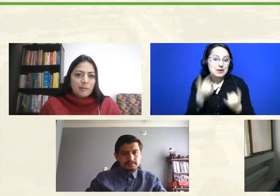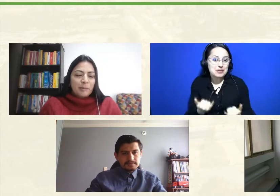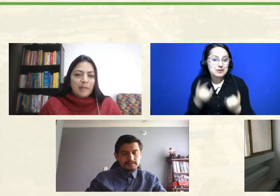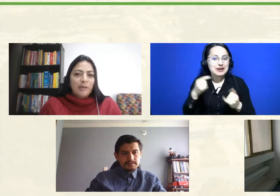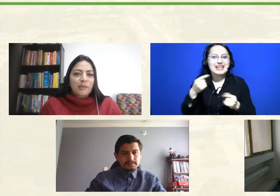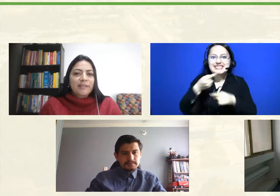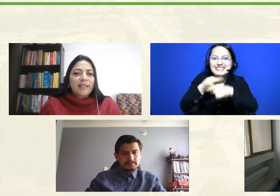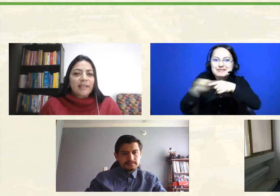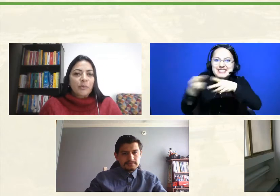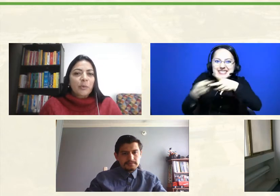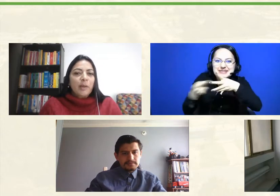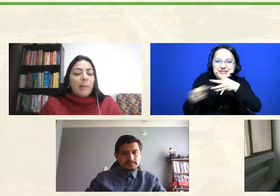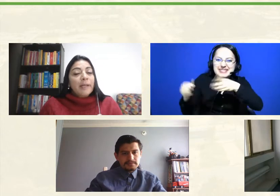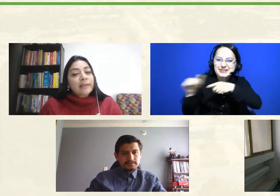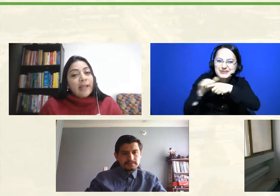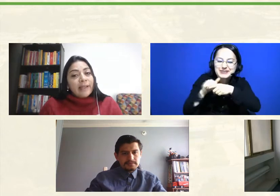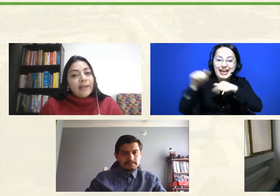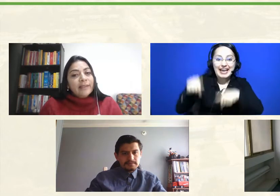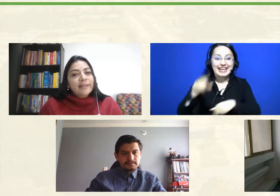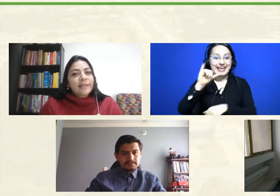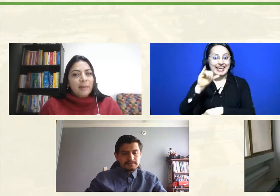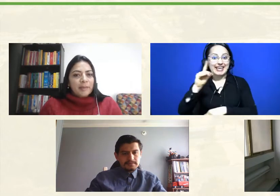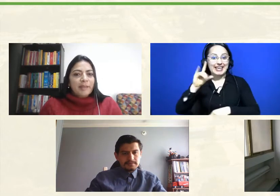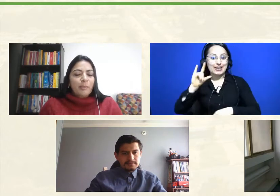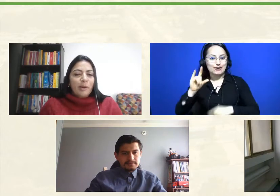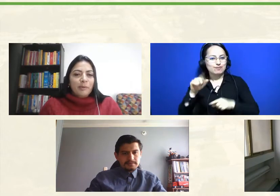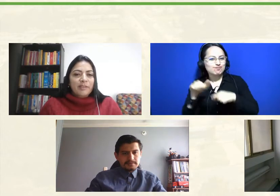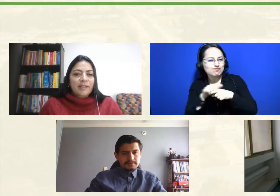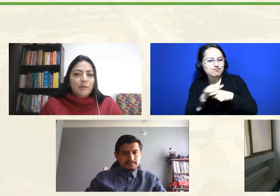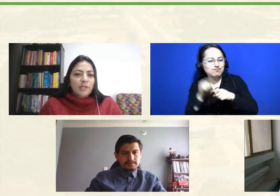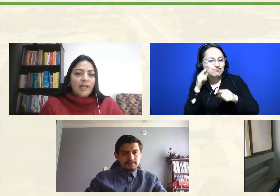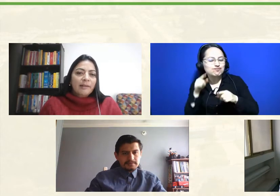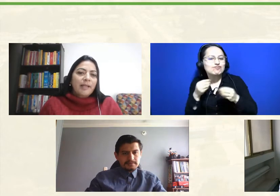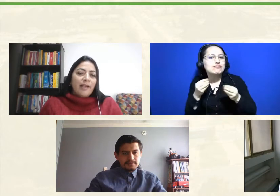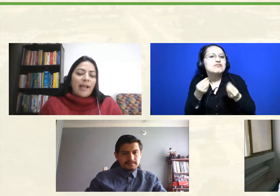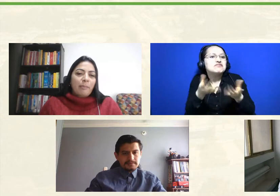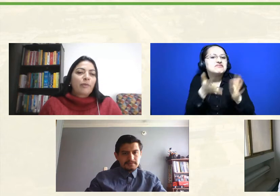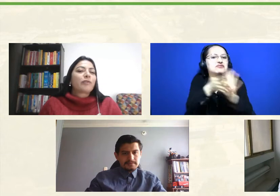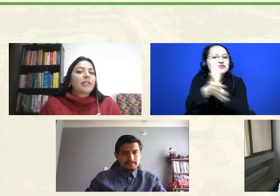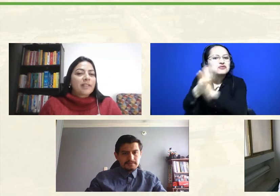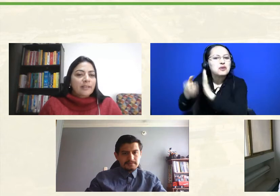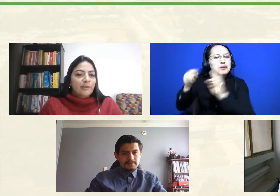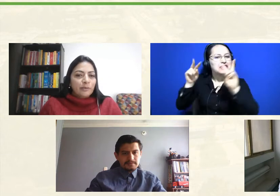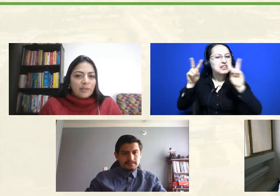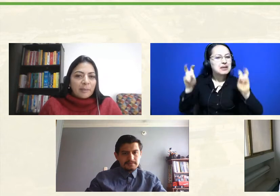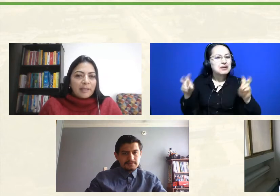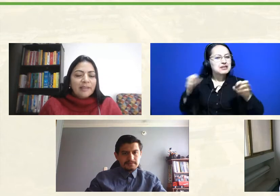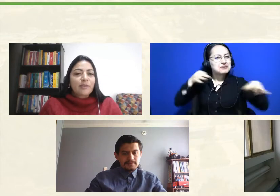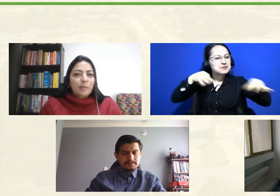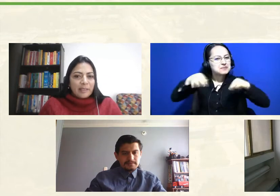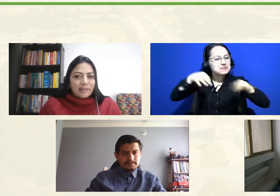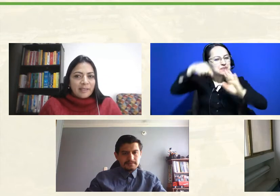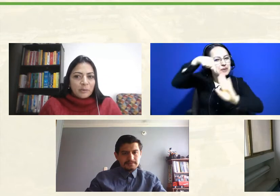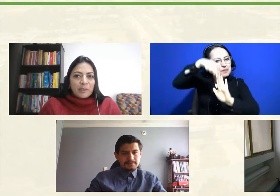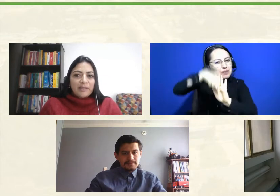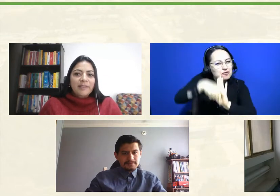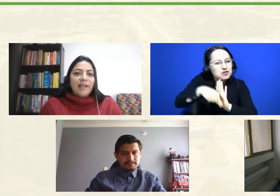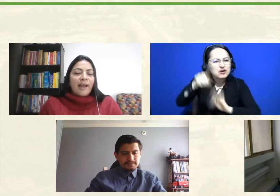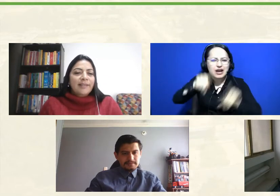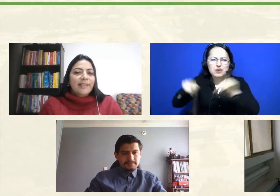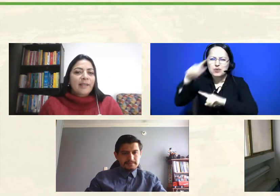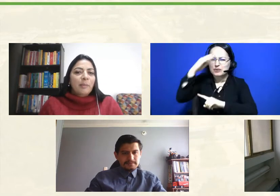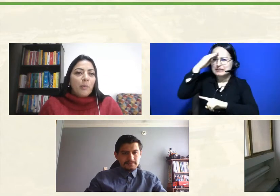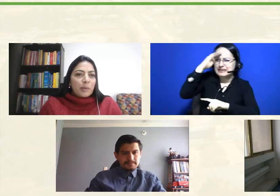semanas hemos preparado desde el IDU para traerles temas que podamos desarrollar, profundizar en sus temas, resolver